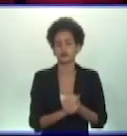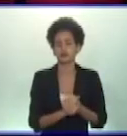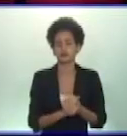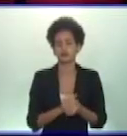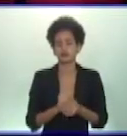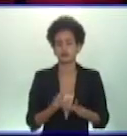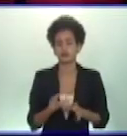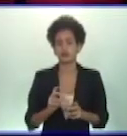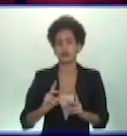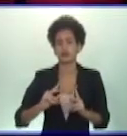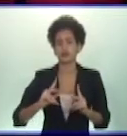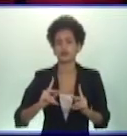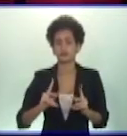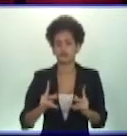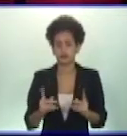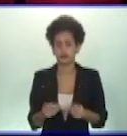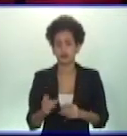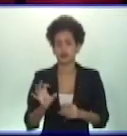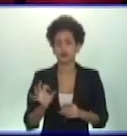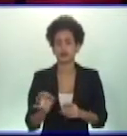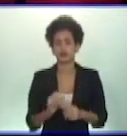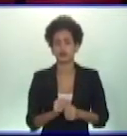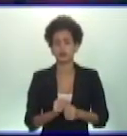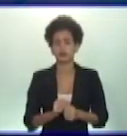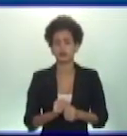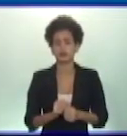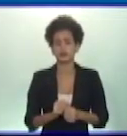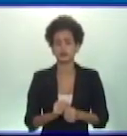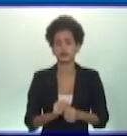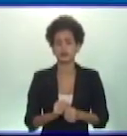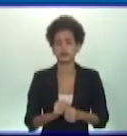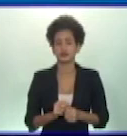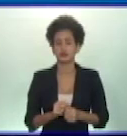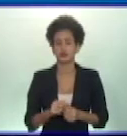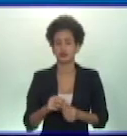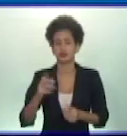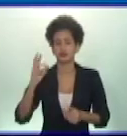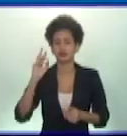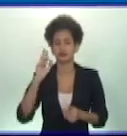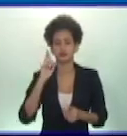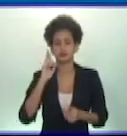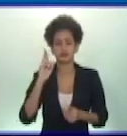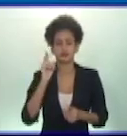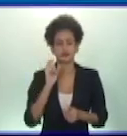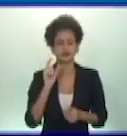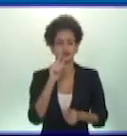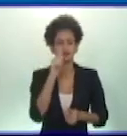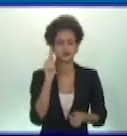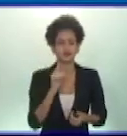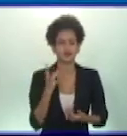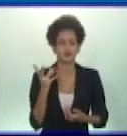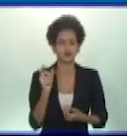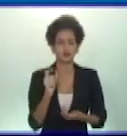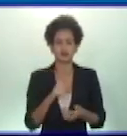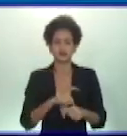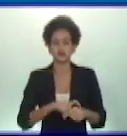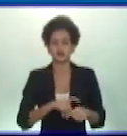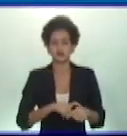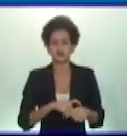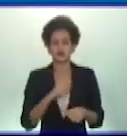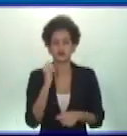de volver a la situación inicial. Acá yo les recuerdo la pregunta: ¿cuántos minutos más que su